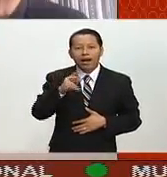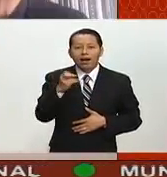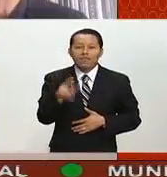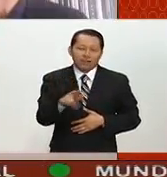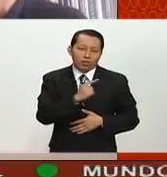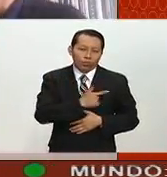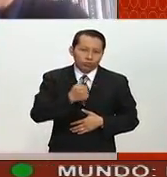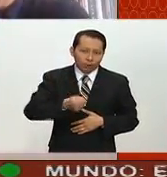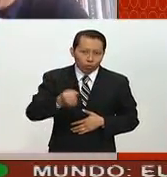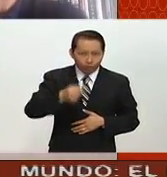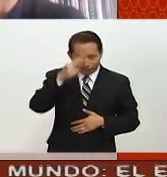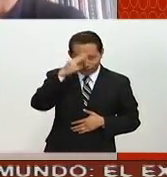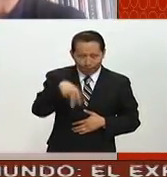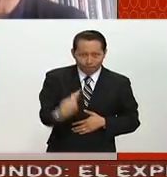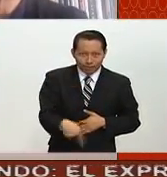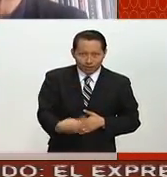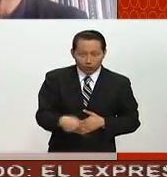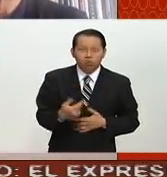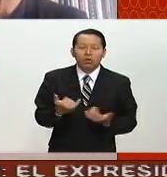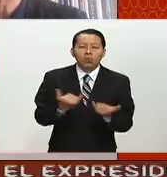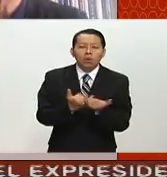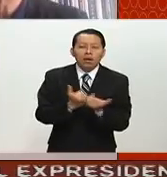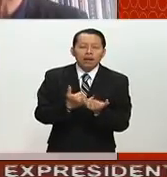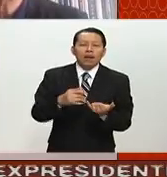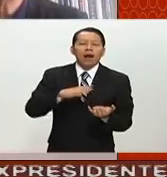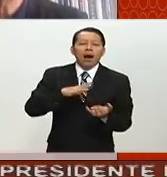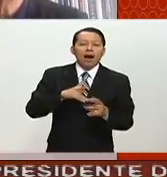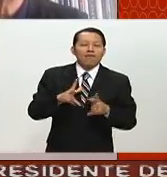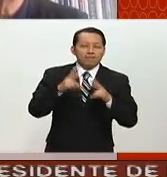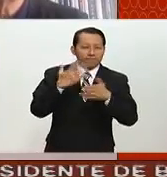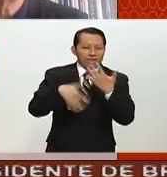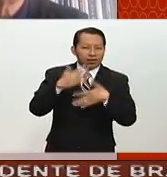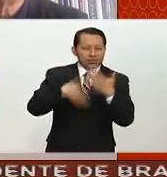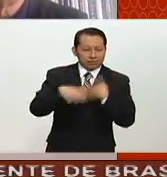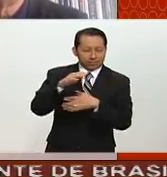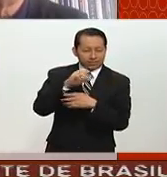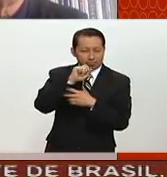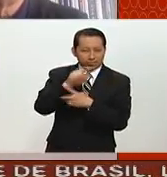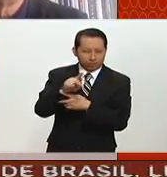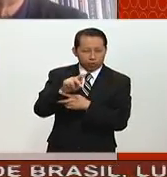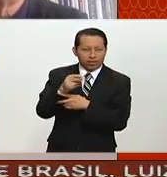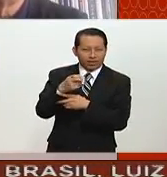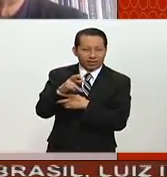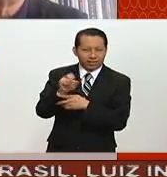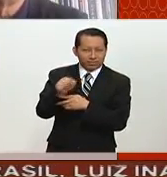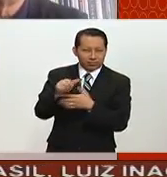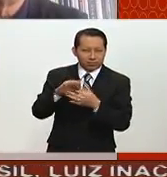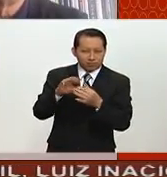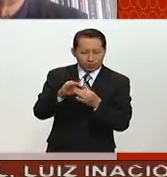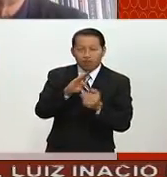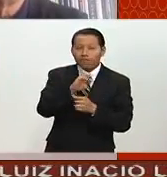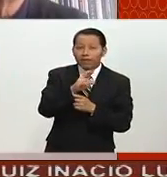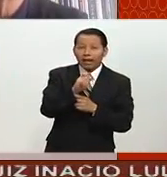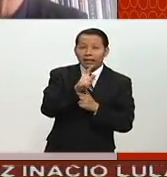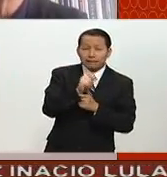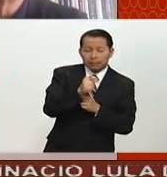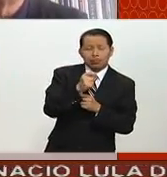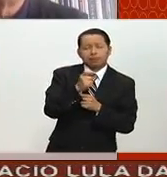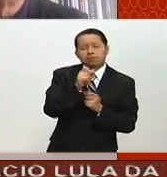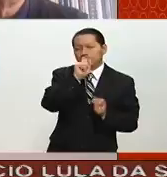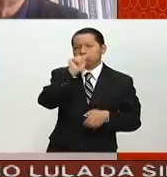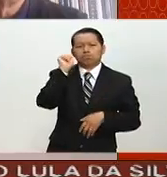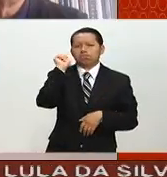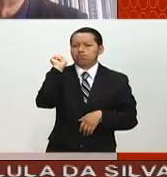desde México. La frase que llamó la atención de la señora May es Brexit es Brexit, punto, no hay